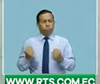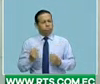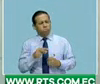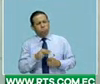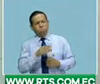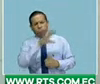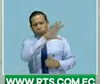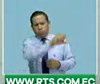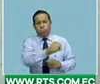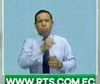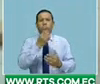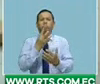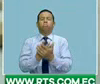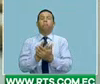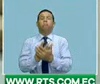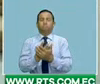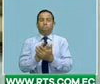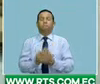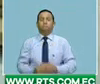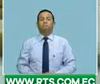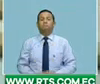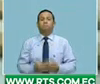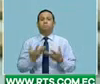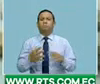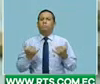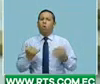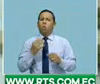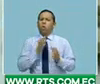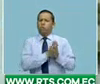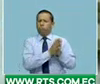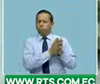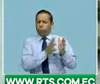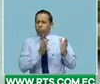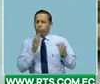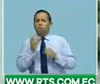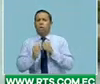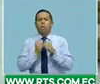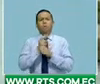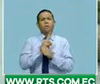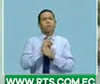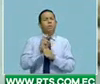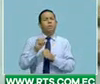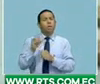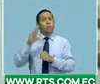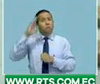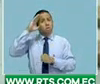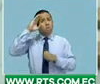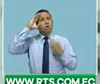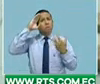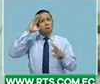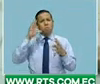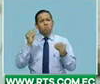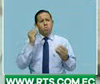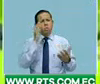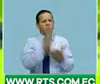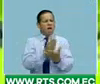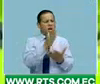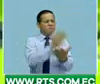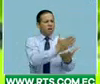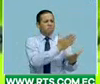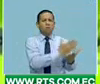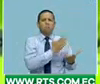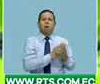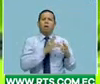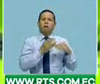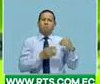las investigaciones. En lo que va del año, la policía ha logrado importantes golpes contra el narcotráfico, más que en el